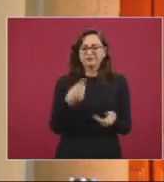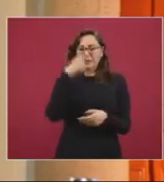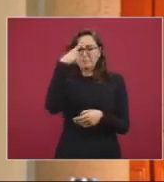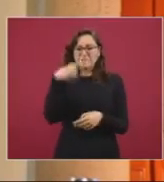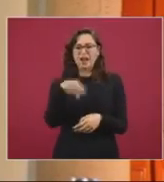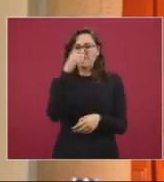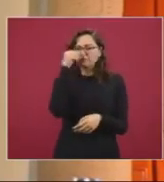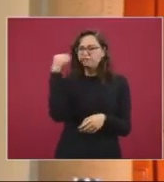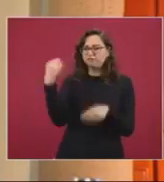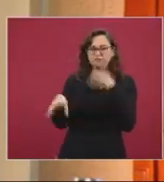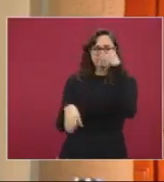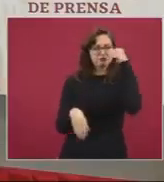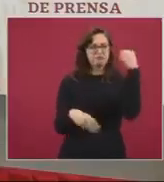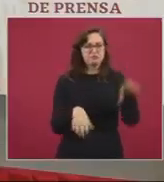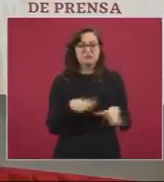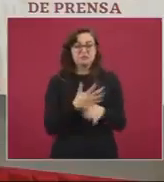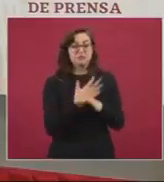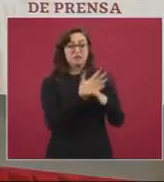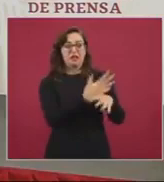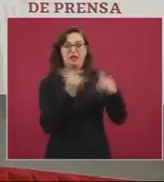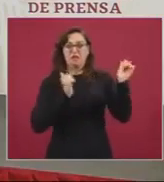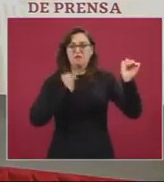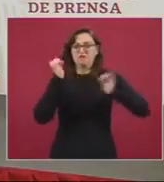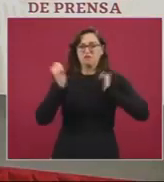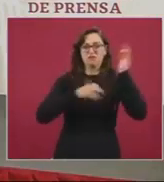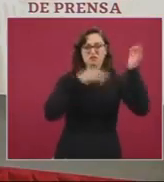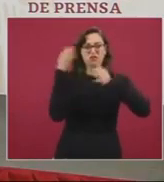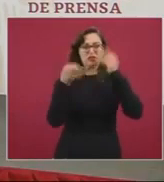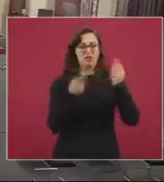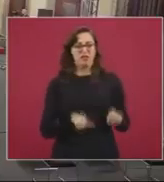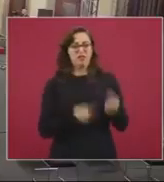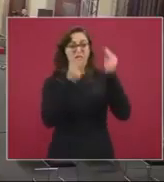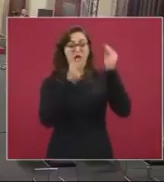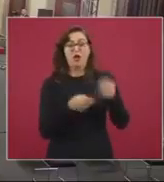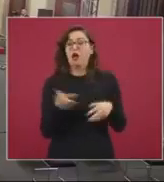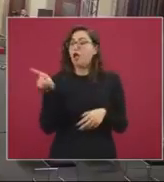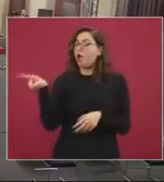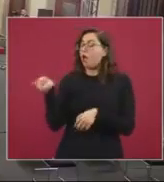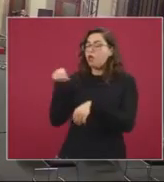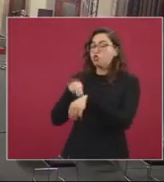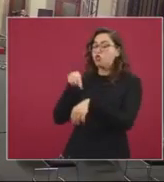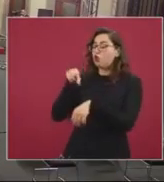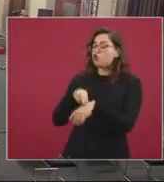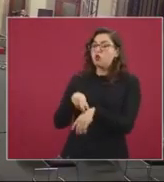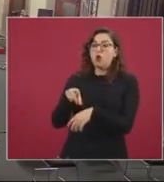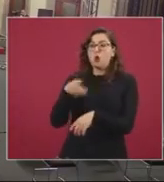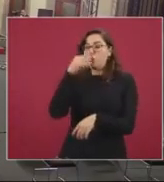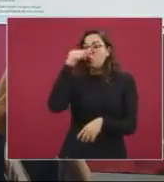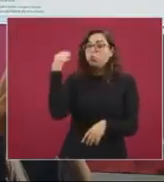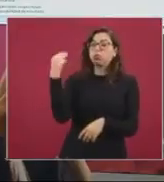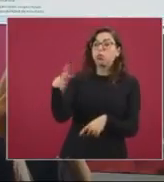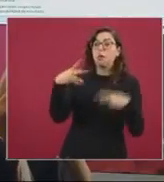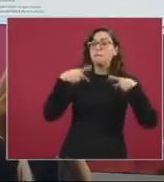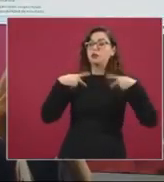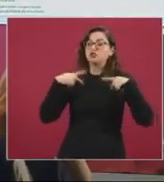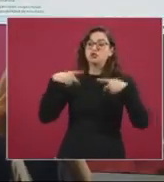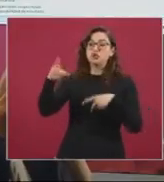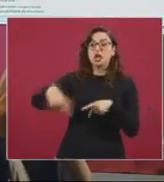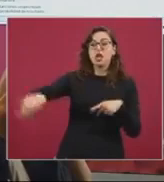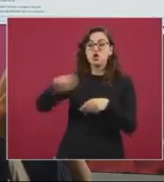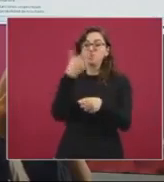hospitales. Nadie ha culpado a la gente. Tenemos un pueblo muy diverso, con distintos grados de información